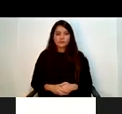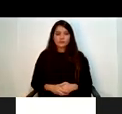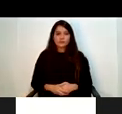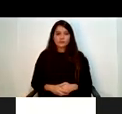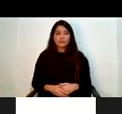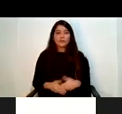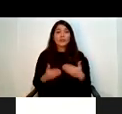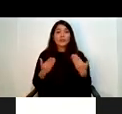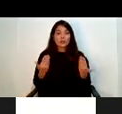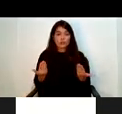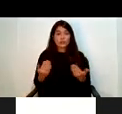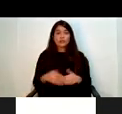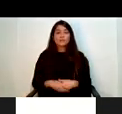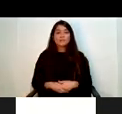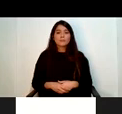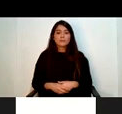Entonces,